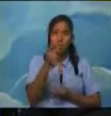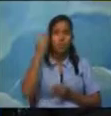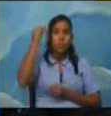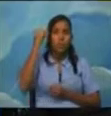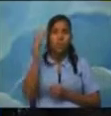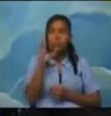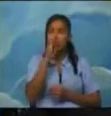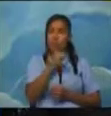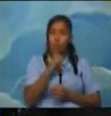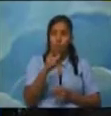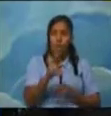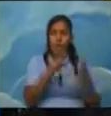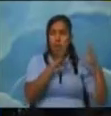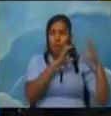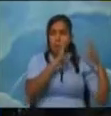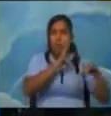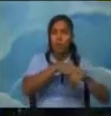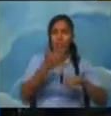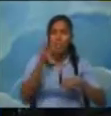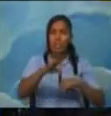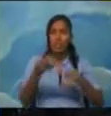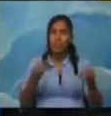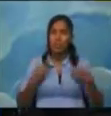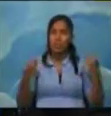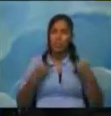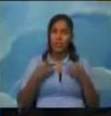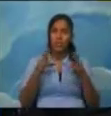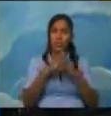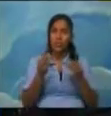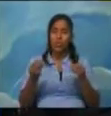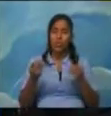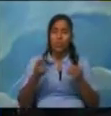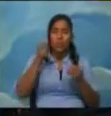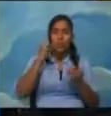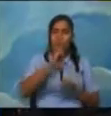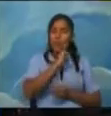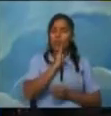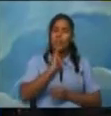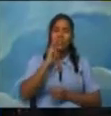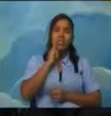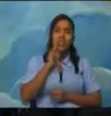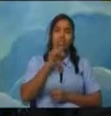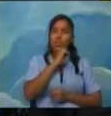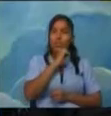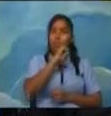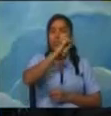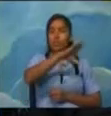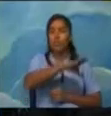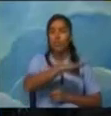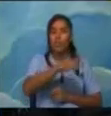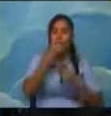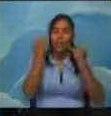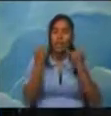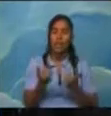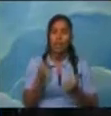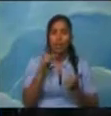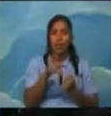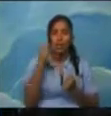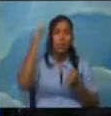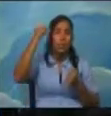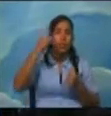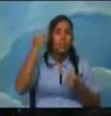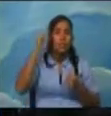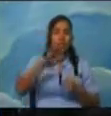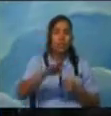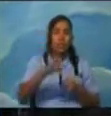para usted porque usted está viviendo todas las consecuencias que ha vivido Israel en su historia, que ahora usted piensa que lo